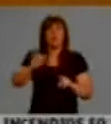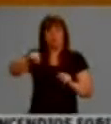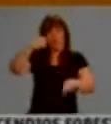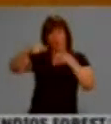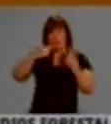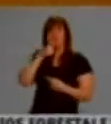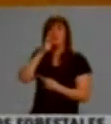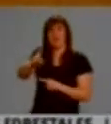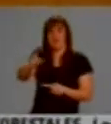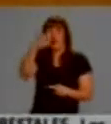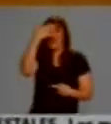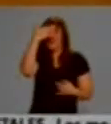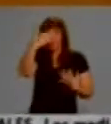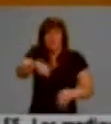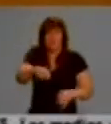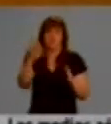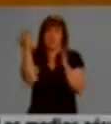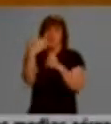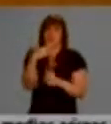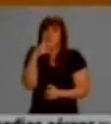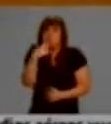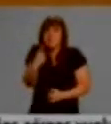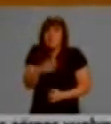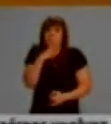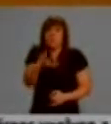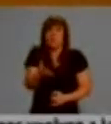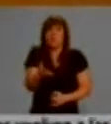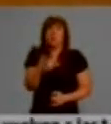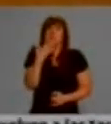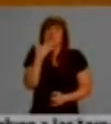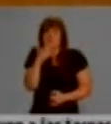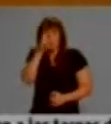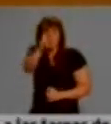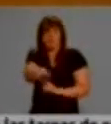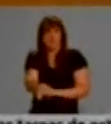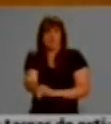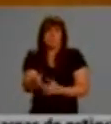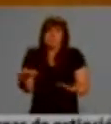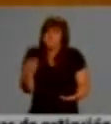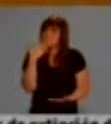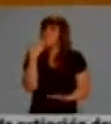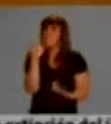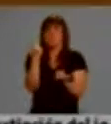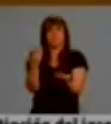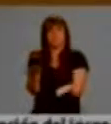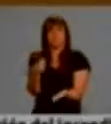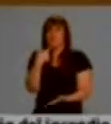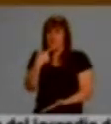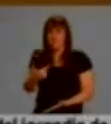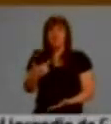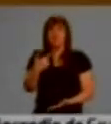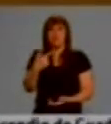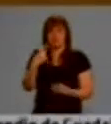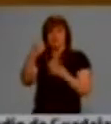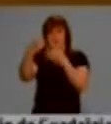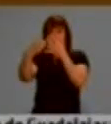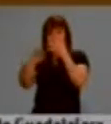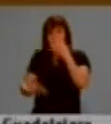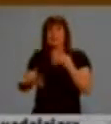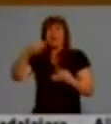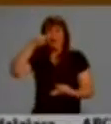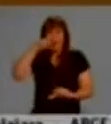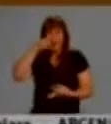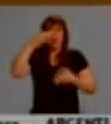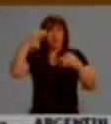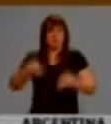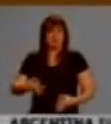de hacerlo. Digo que ha sido inconsecuente porque si usted, pongamos que ha dicho toda la verdad y que todo lo que ha dicho